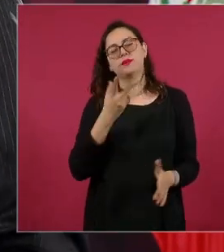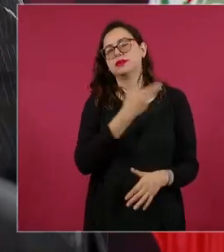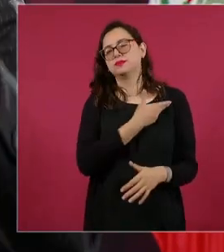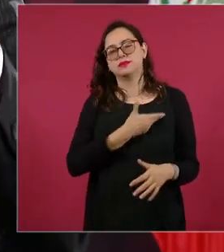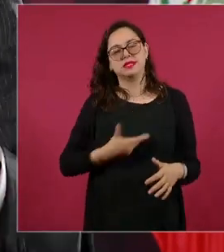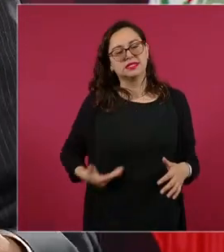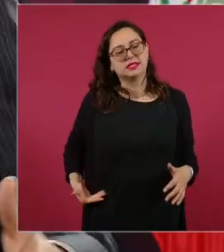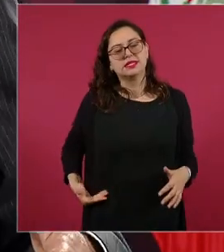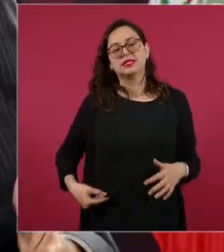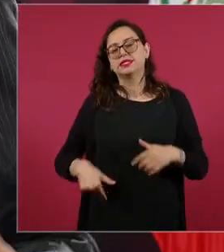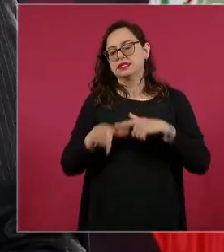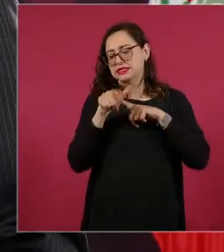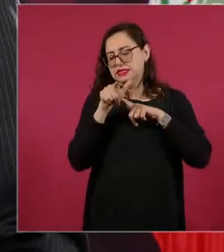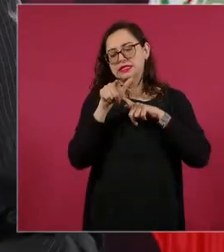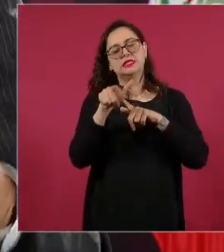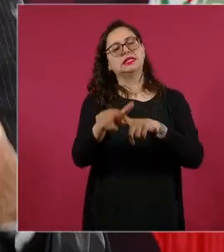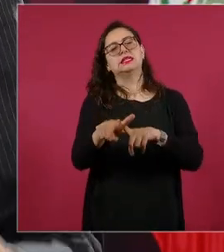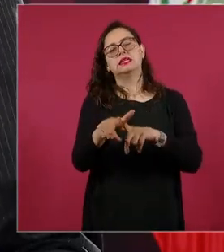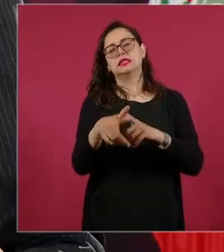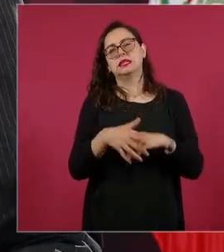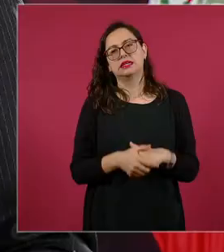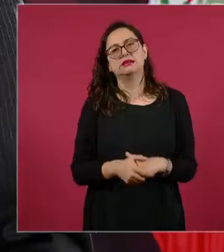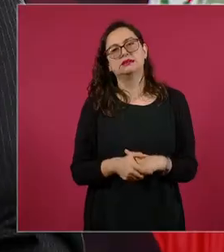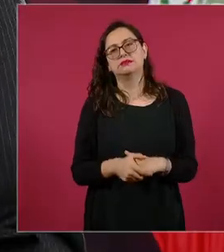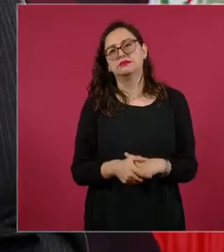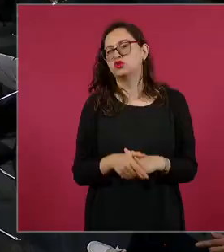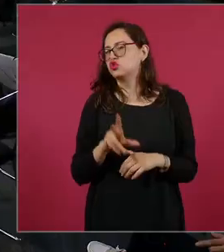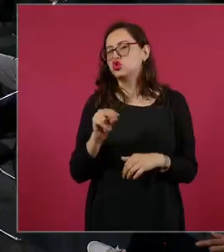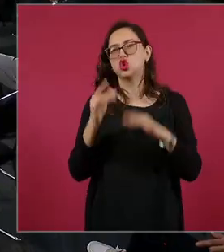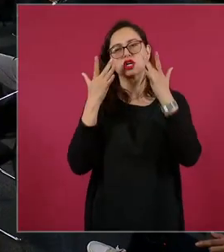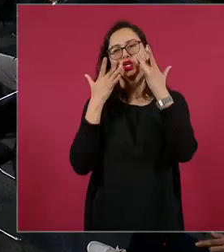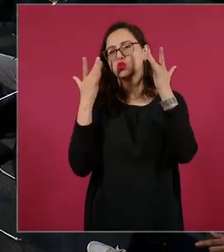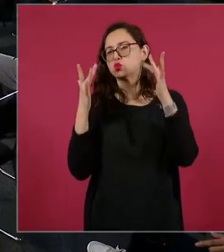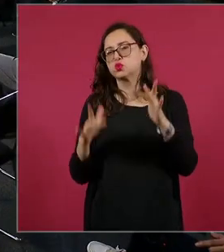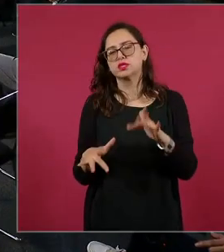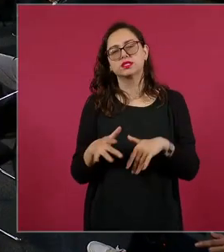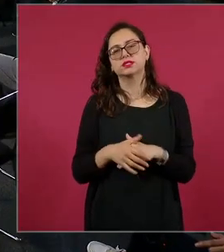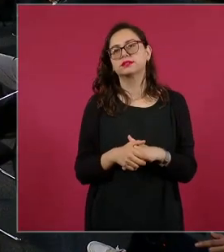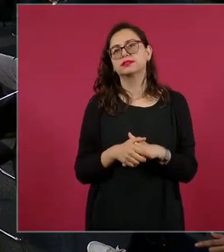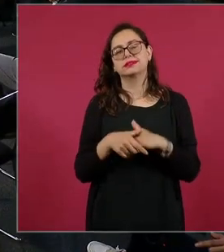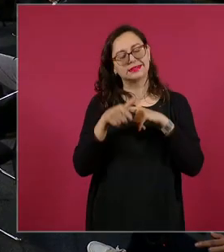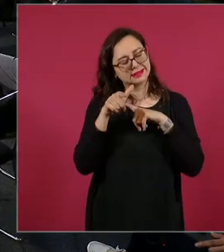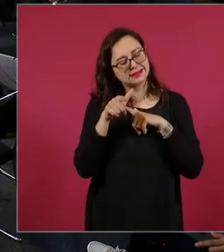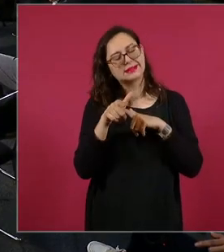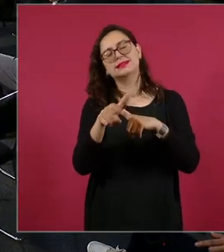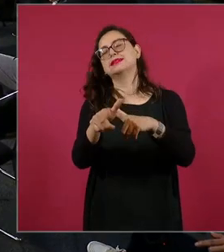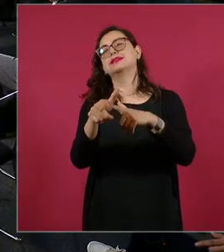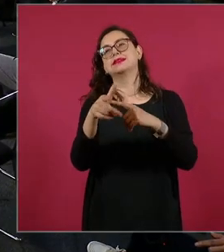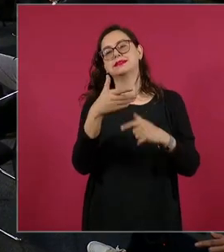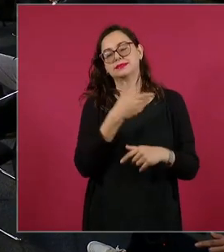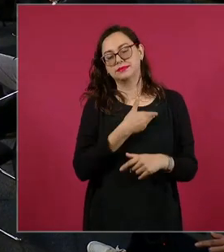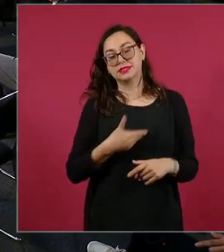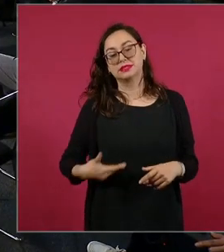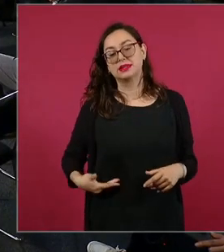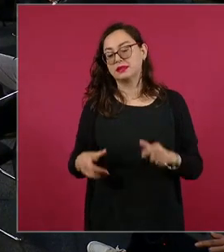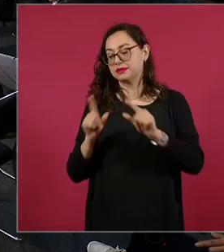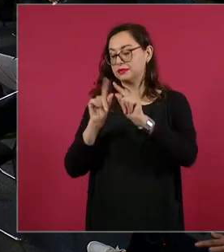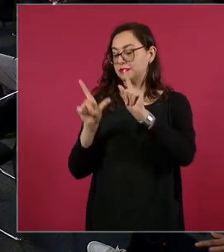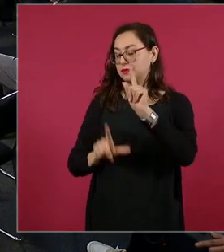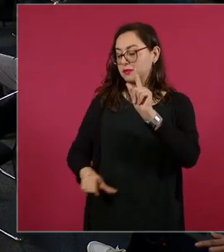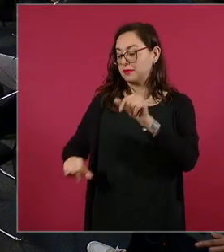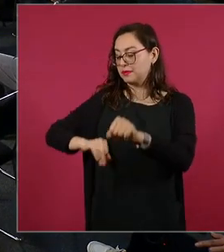que se siguiera sacrificando por el bien del país porque si no se iba a perder